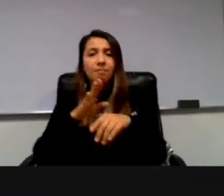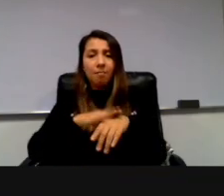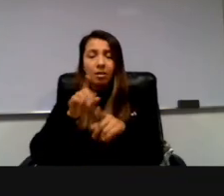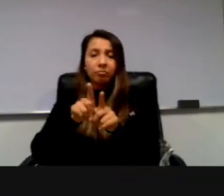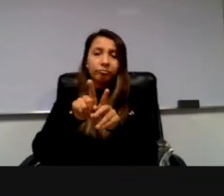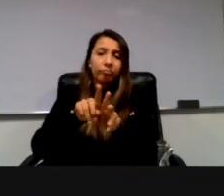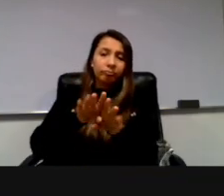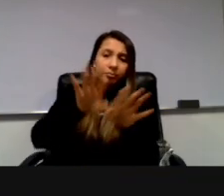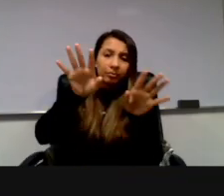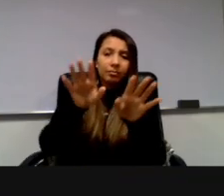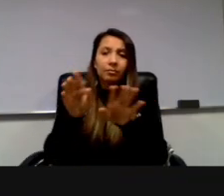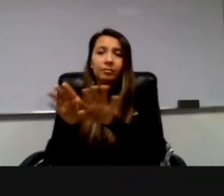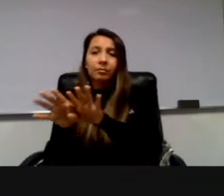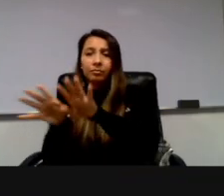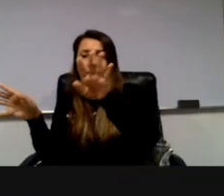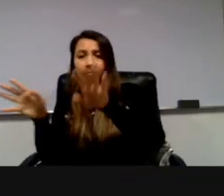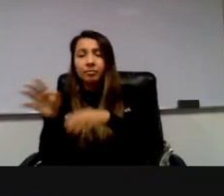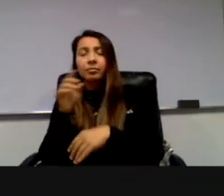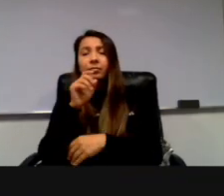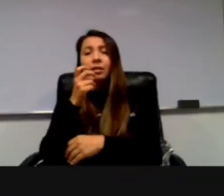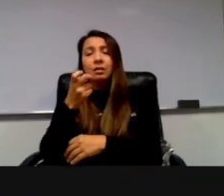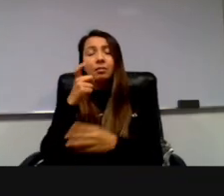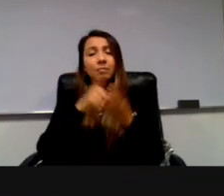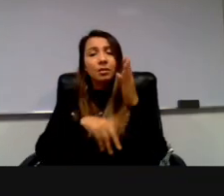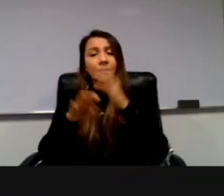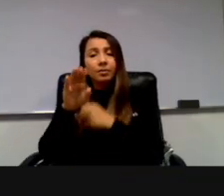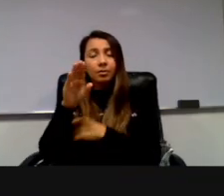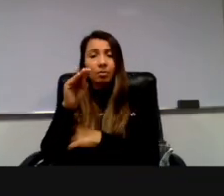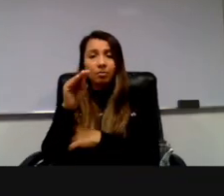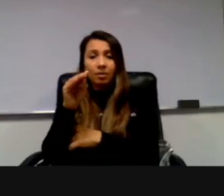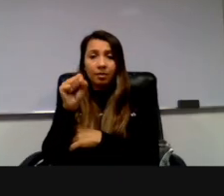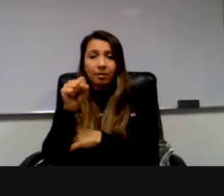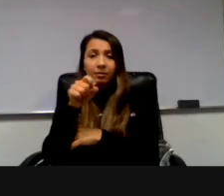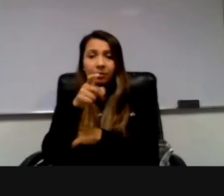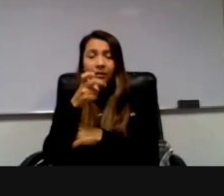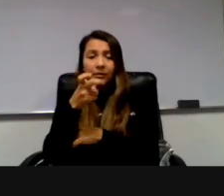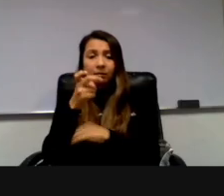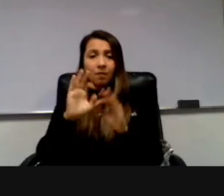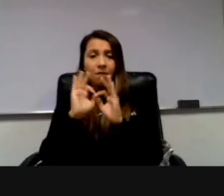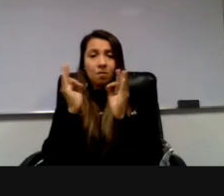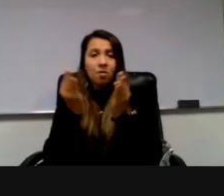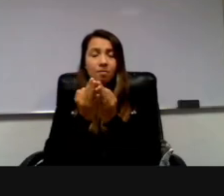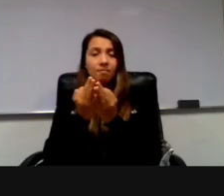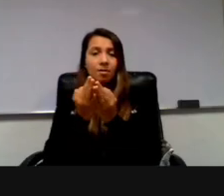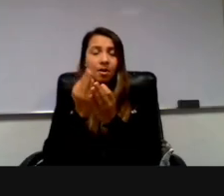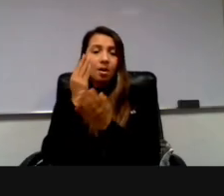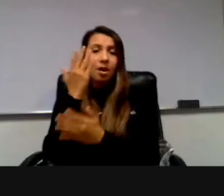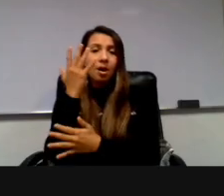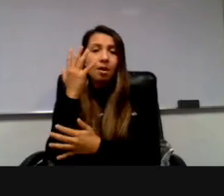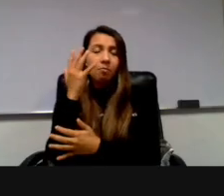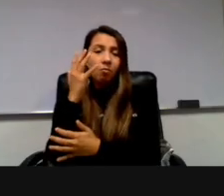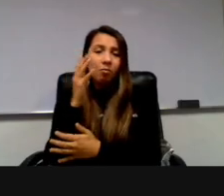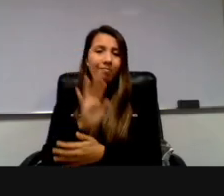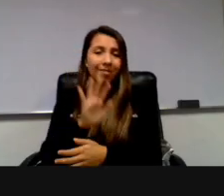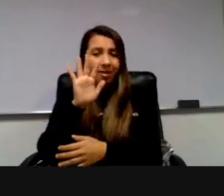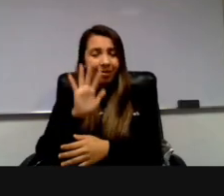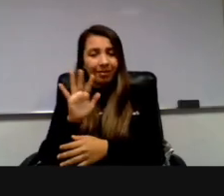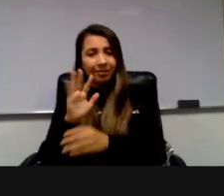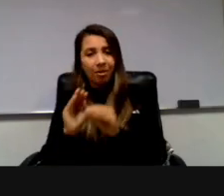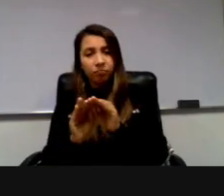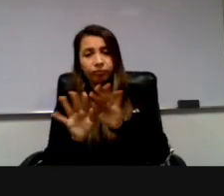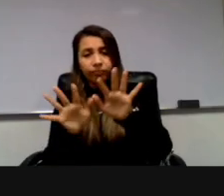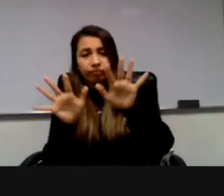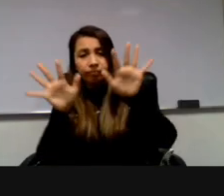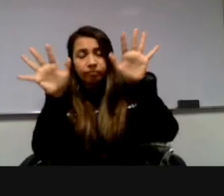¿no? Y entonces, pues era el paradigma en los 90s, ¿no? Como que esta es la estructura del árbol universal. Aquello que Darwin en algún momento